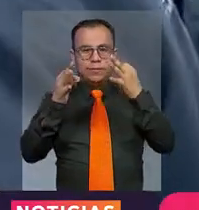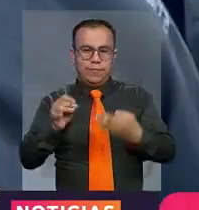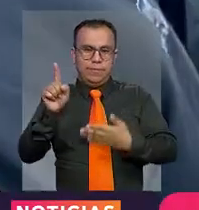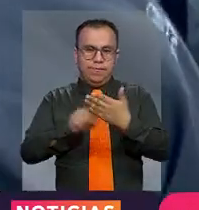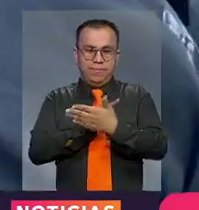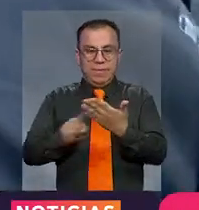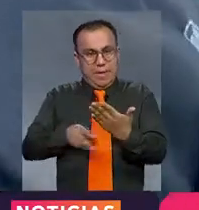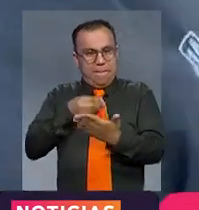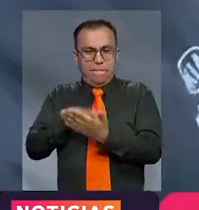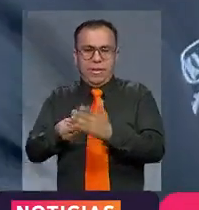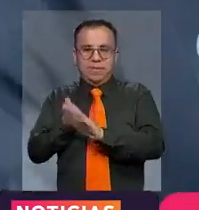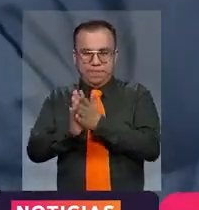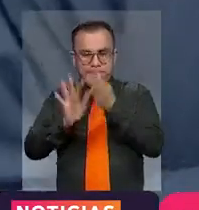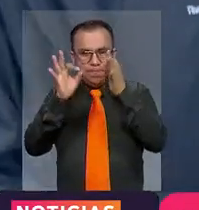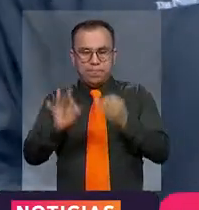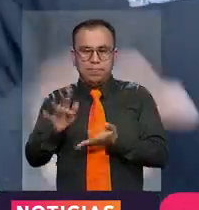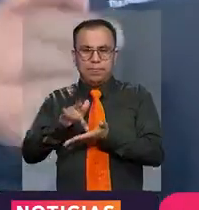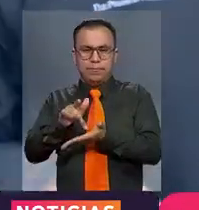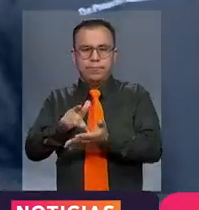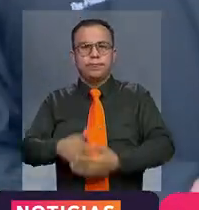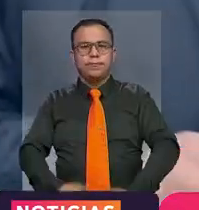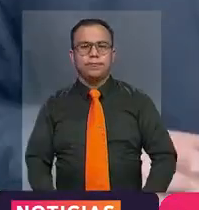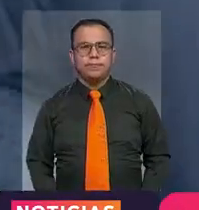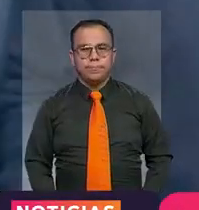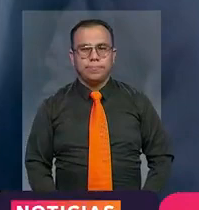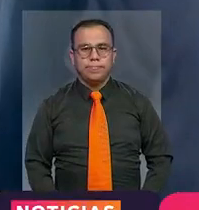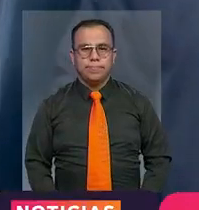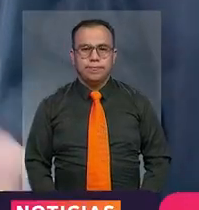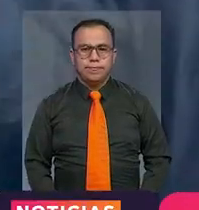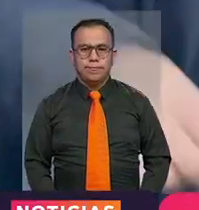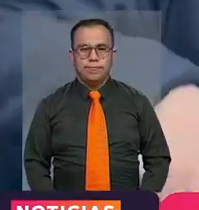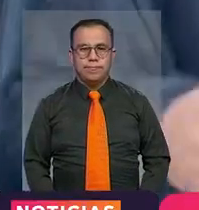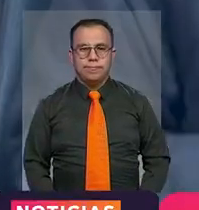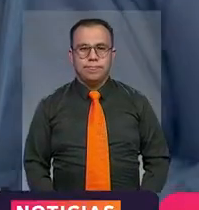cancelar la mora de manera presencial.